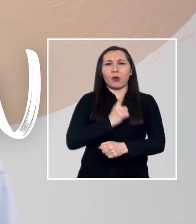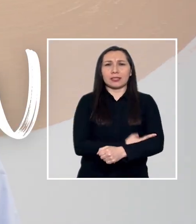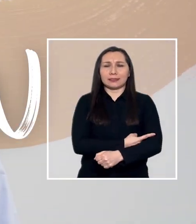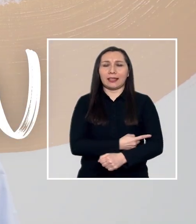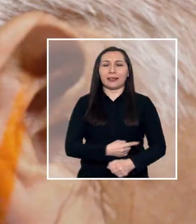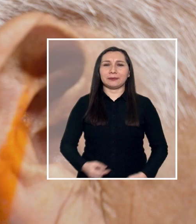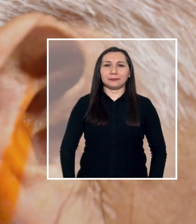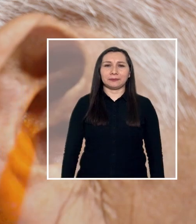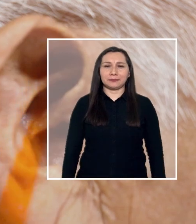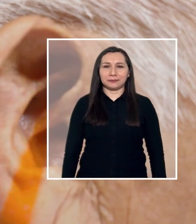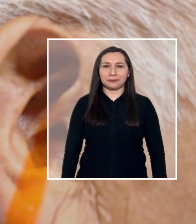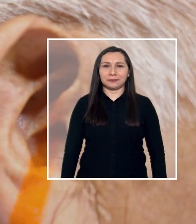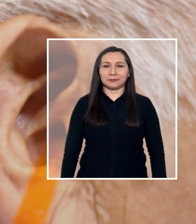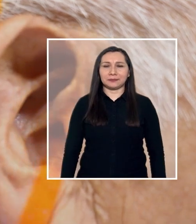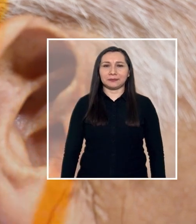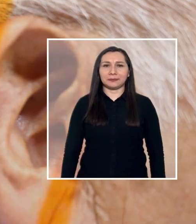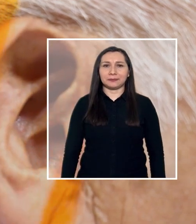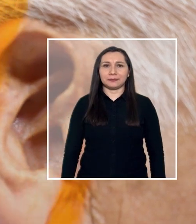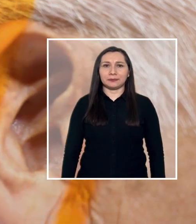newen.